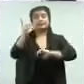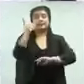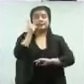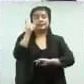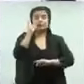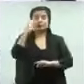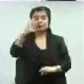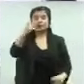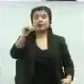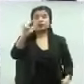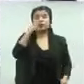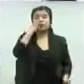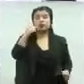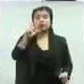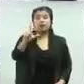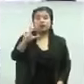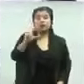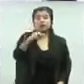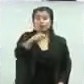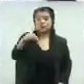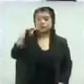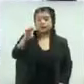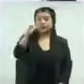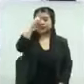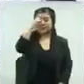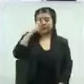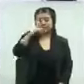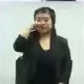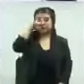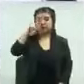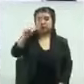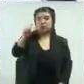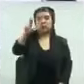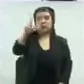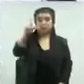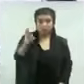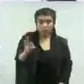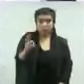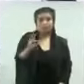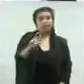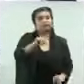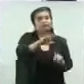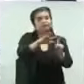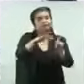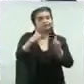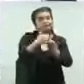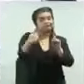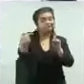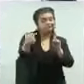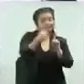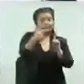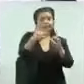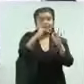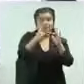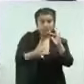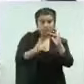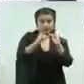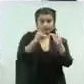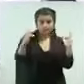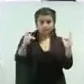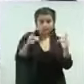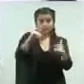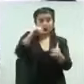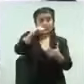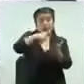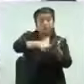director de Covial, a este Miguel Estuardo Gómez Guerra, el 4 de julio, en relación a los daños que ha tenido este puente. Aquí está la carta que está circulando